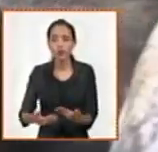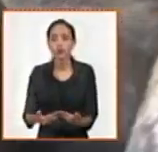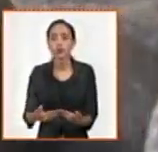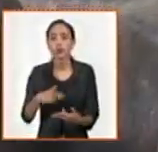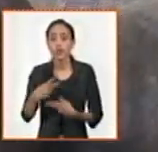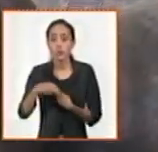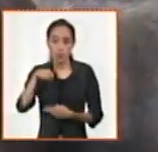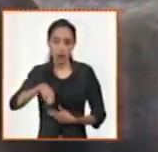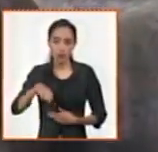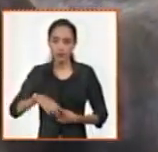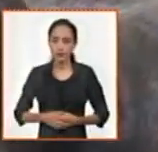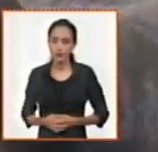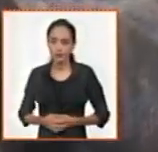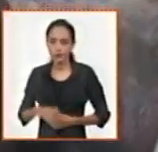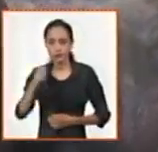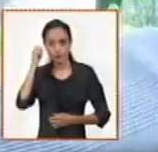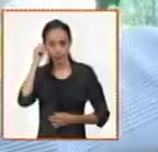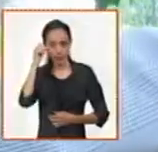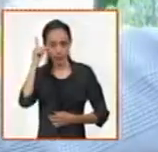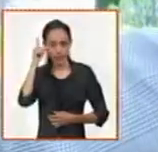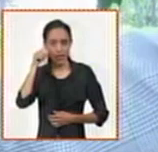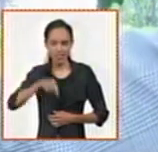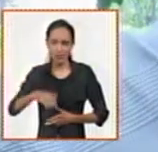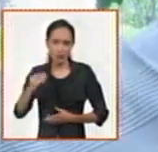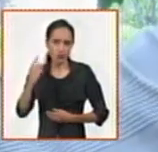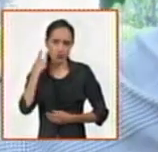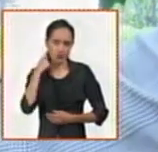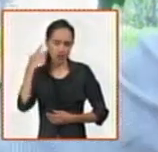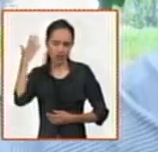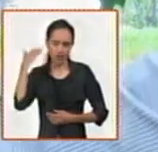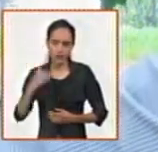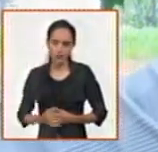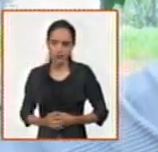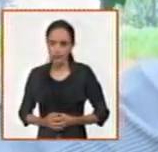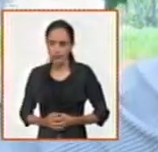nosotros los placeteños, que fue una idea placeteña de hace muchos años.